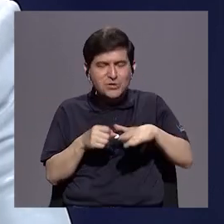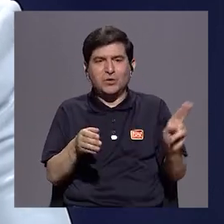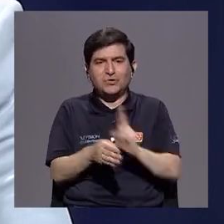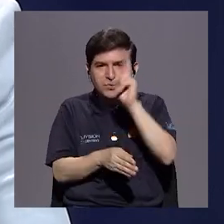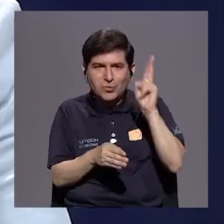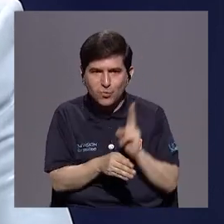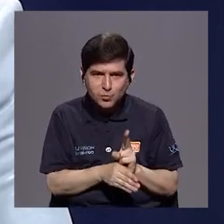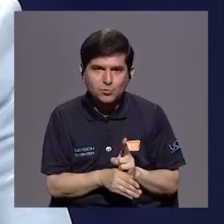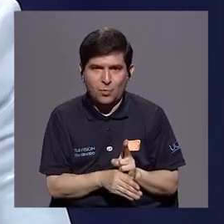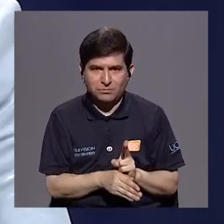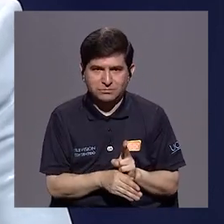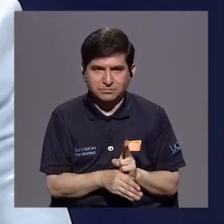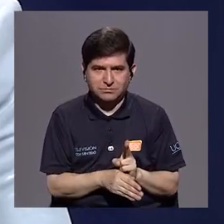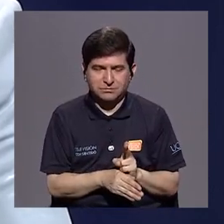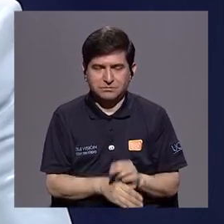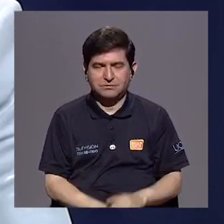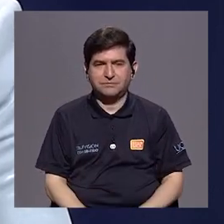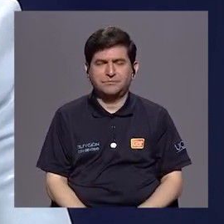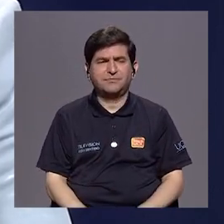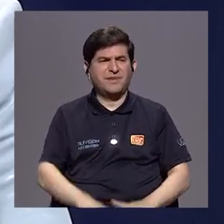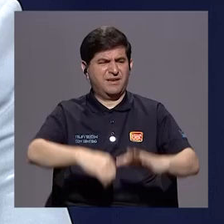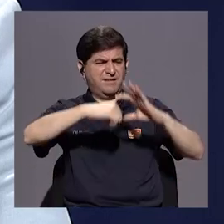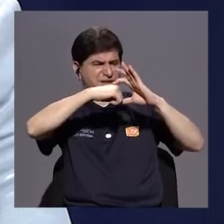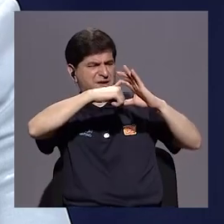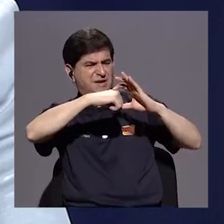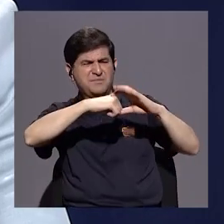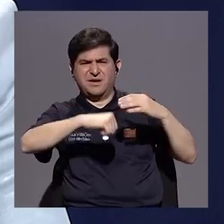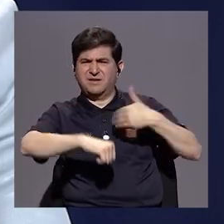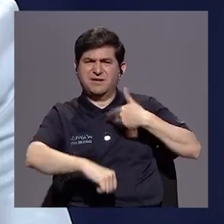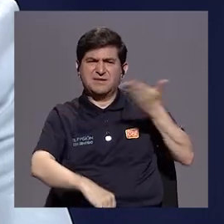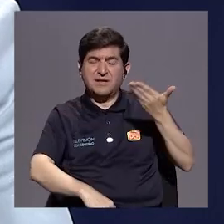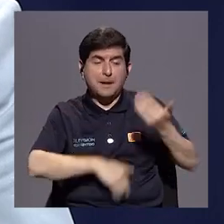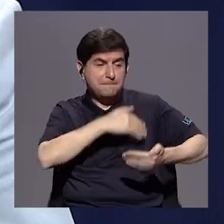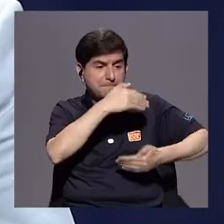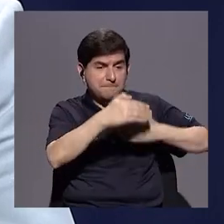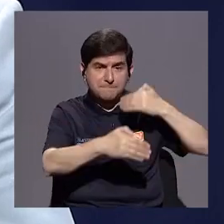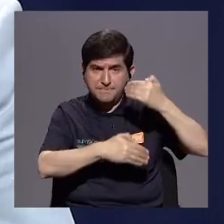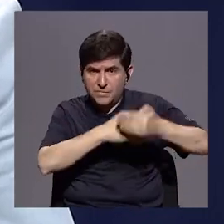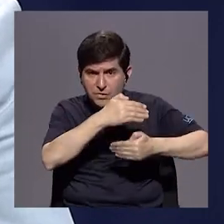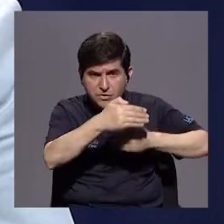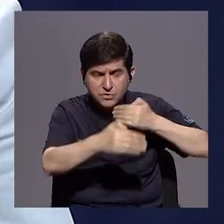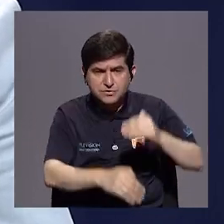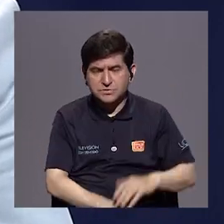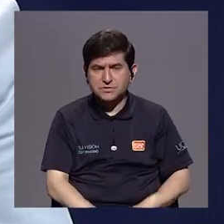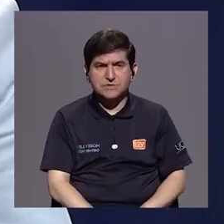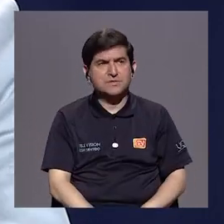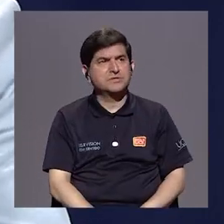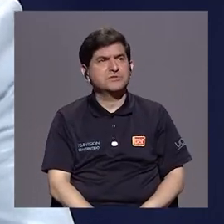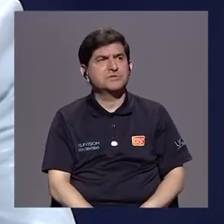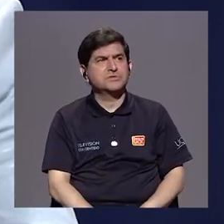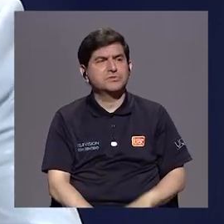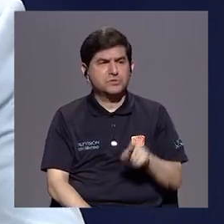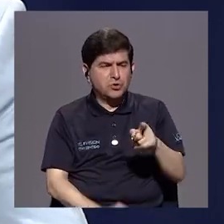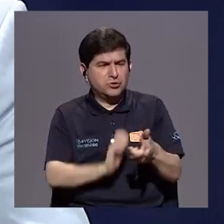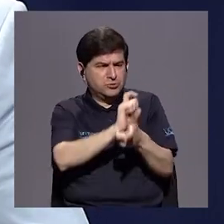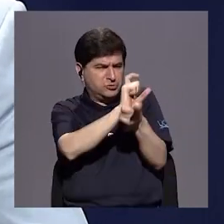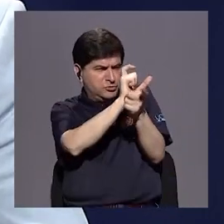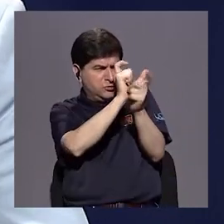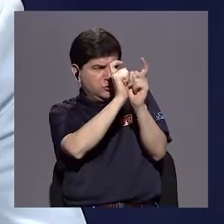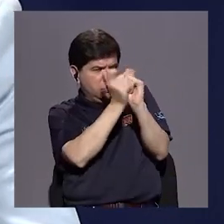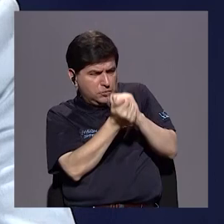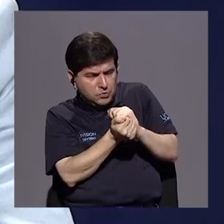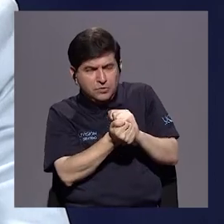usos de lo que hay en el planeta es un proceso de digamos de gran transformación